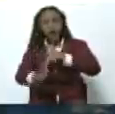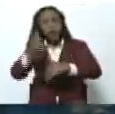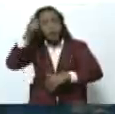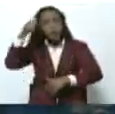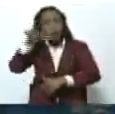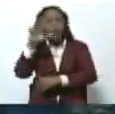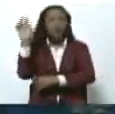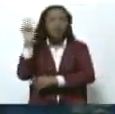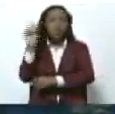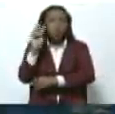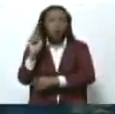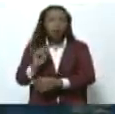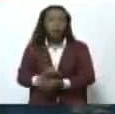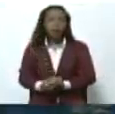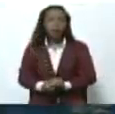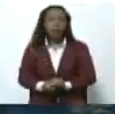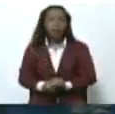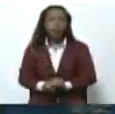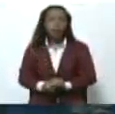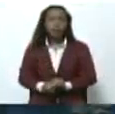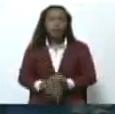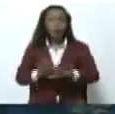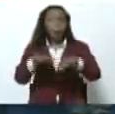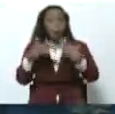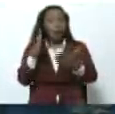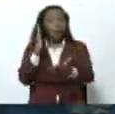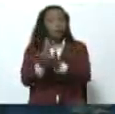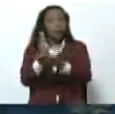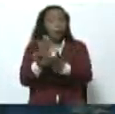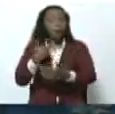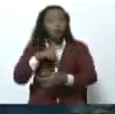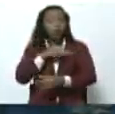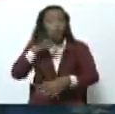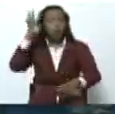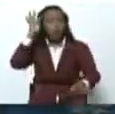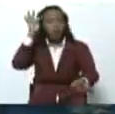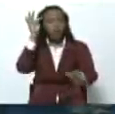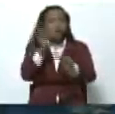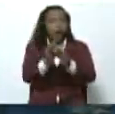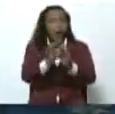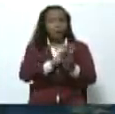Venezuela, en el cual siempre hemos tenido nuestra fe puesta,